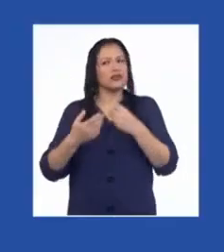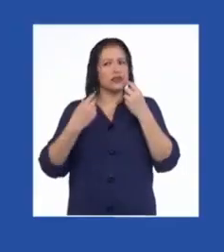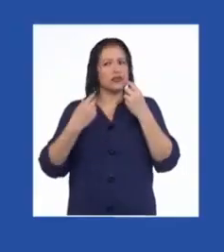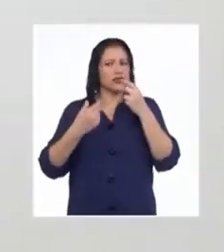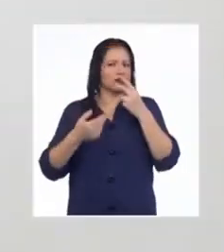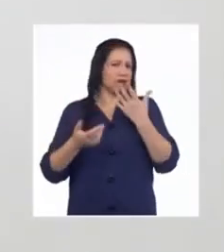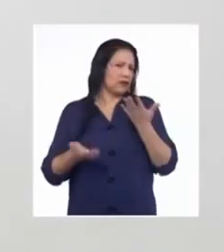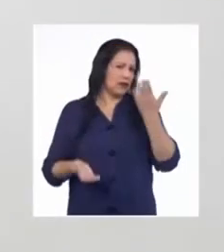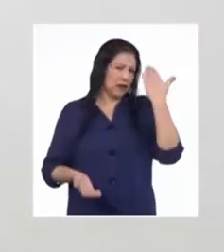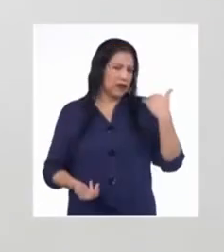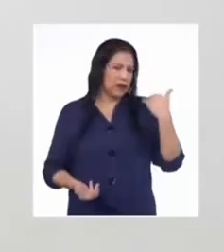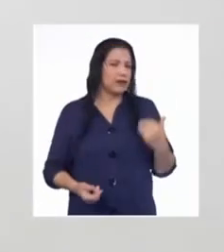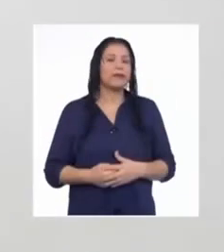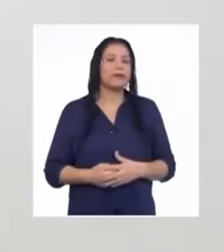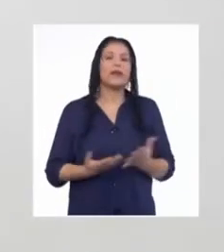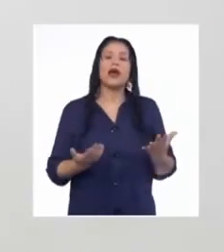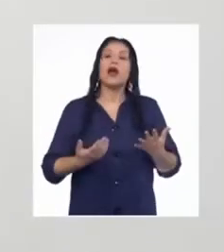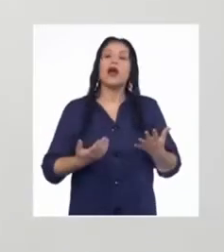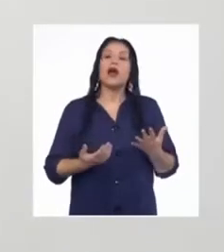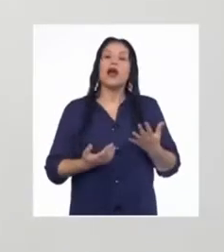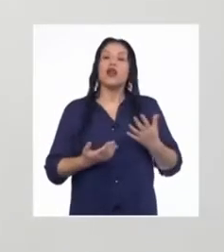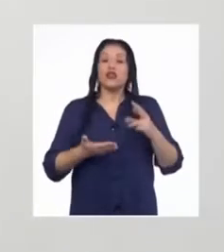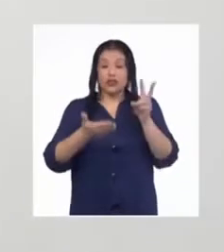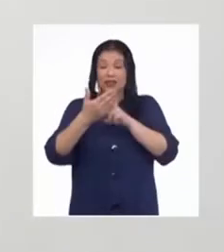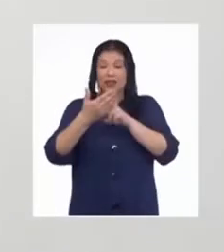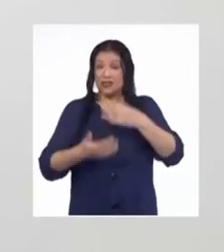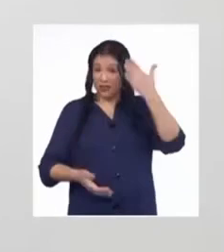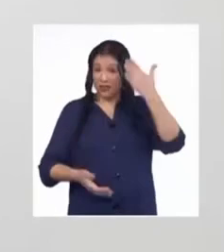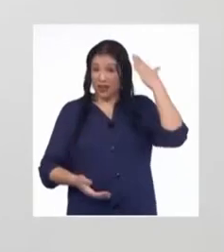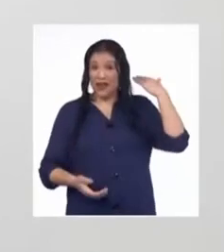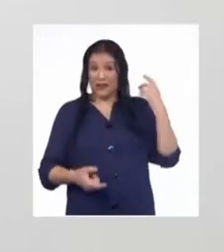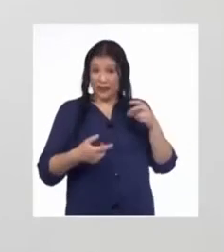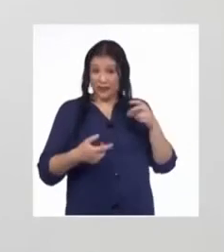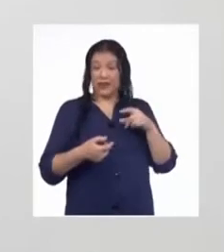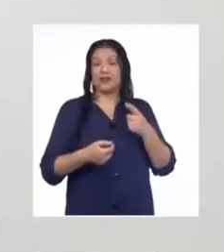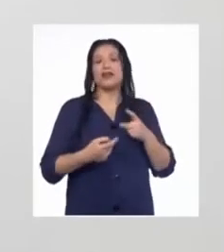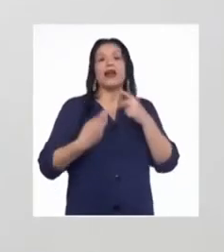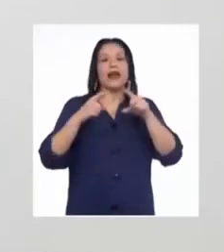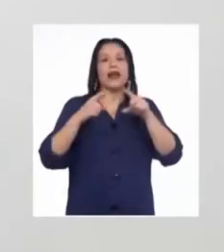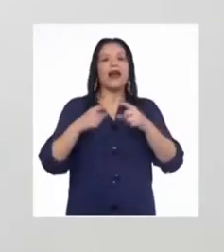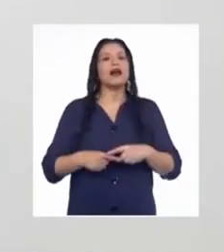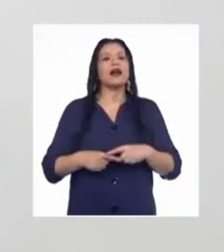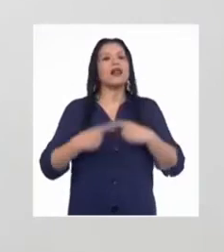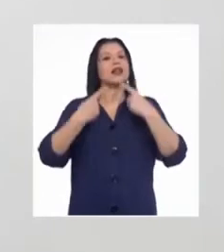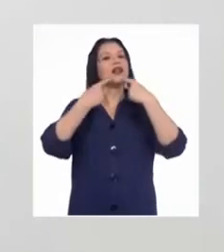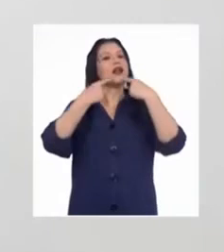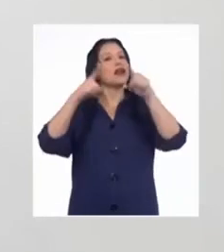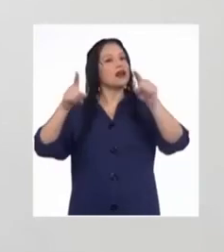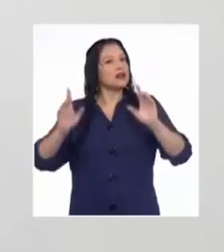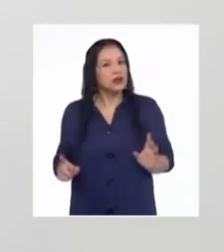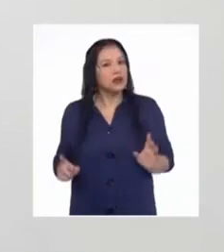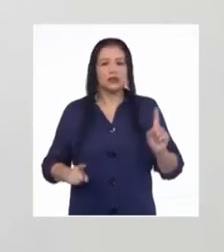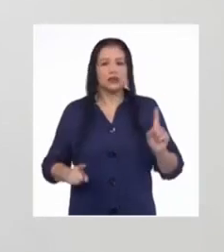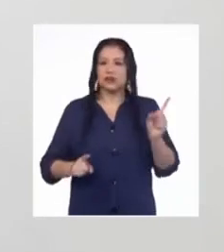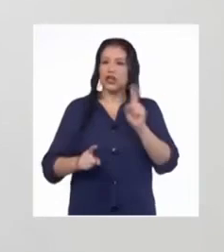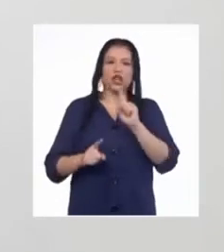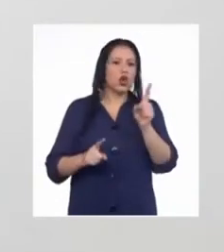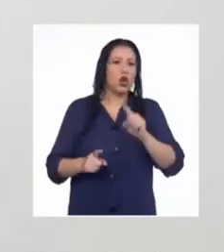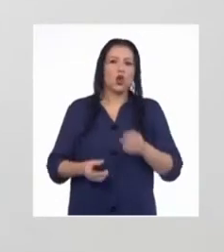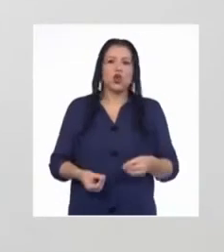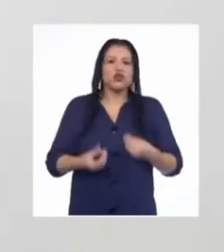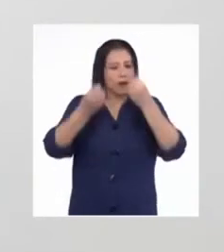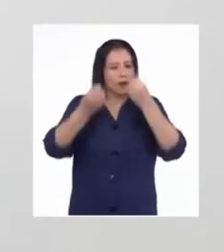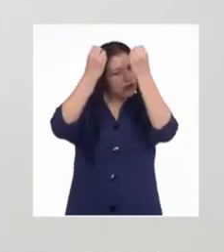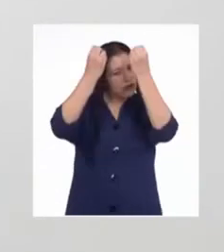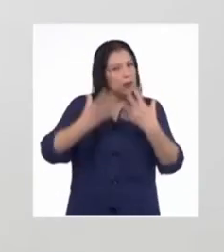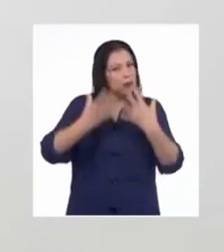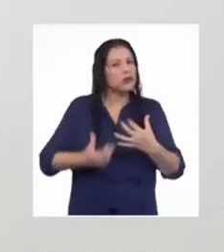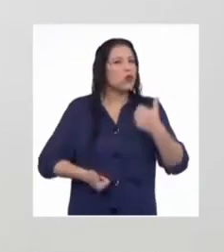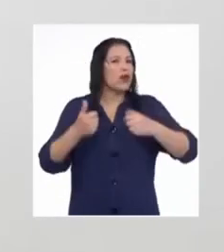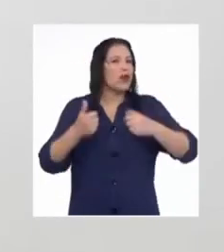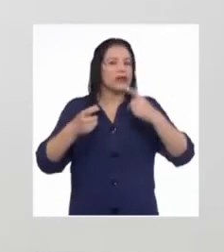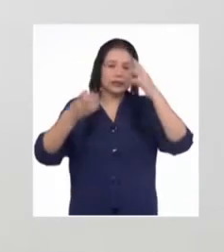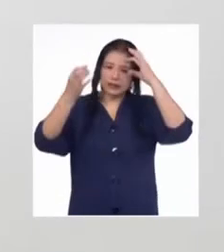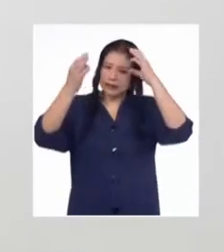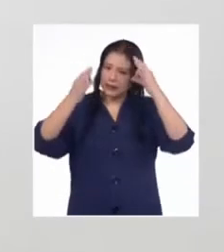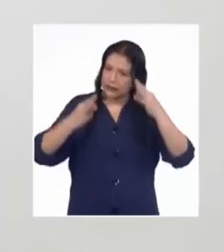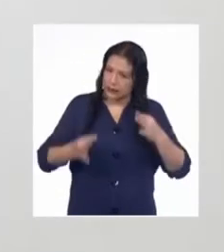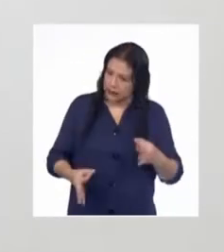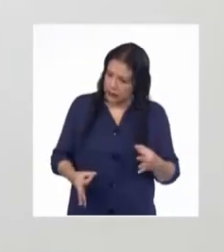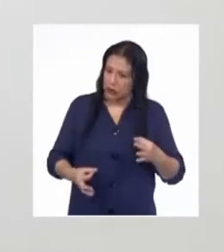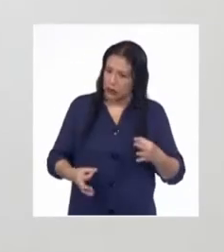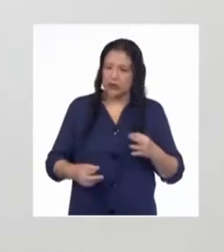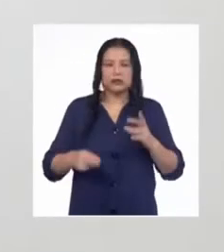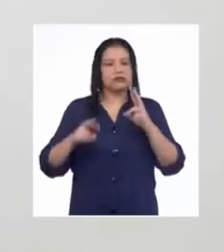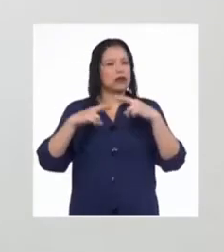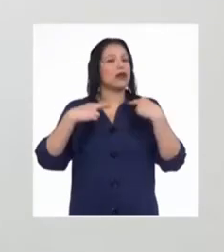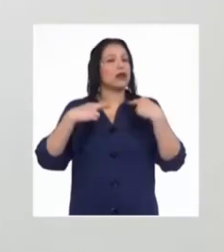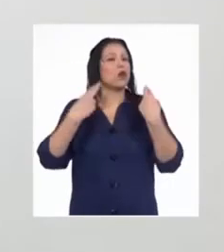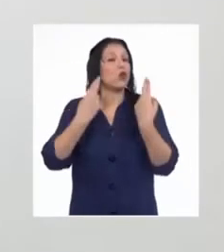anteriormente? Los textos anteriores eran declaraciones y por lo tanto no nos informaban sobre las decisiones tomadas en alguna